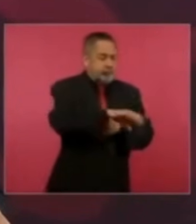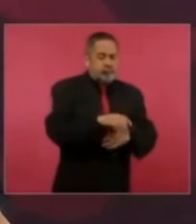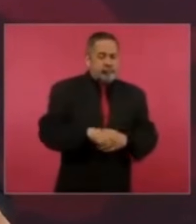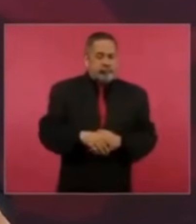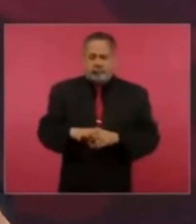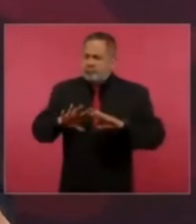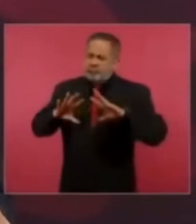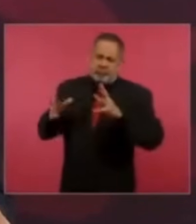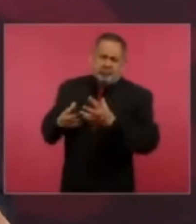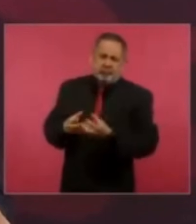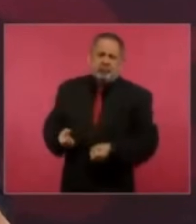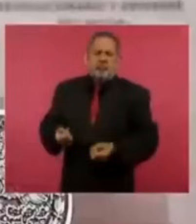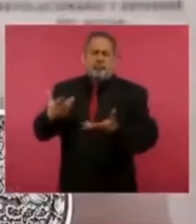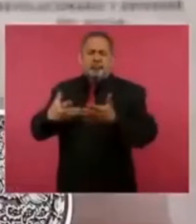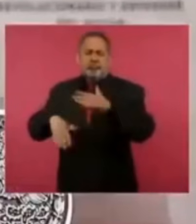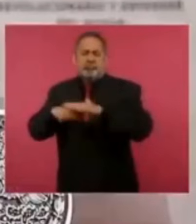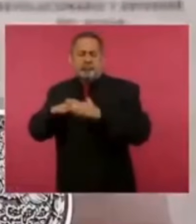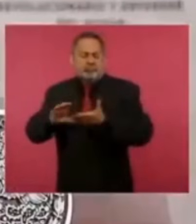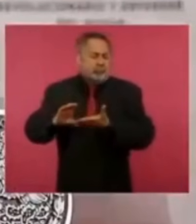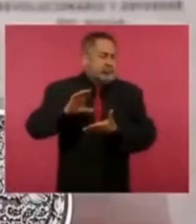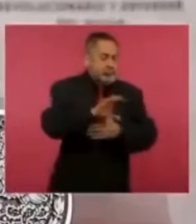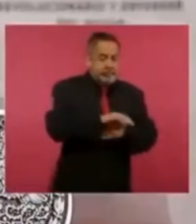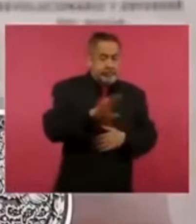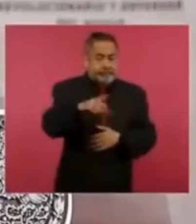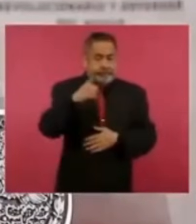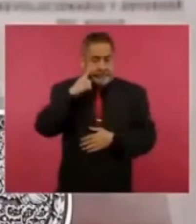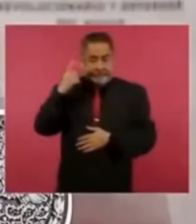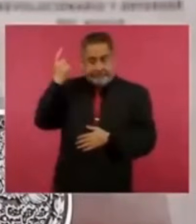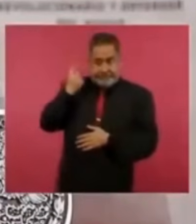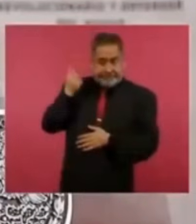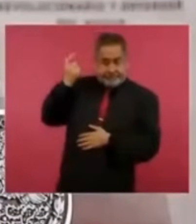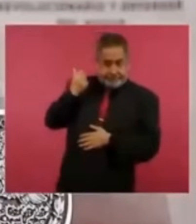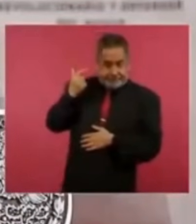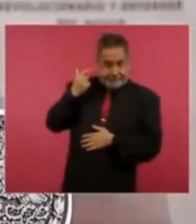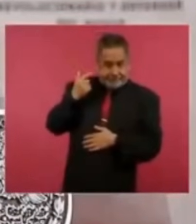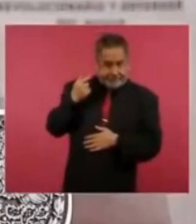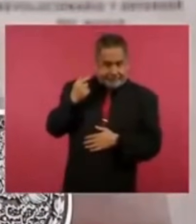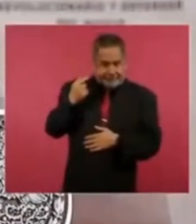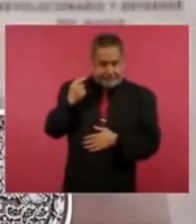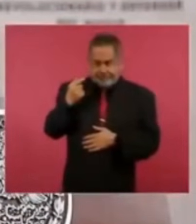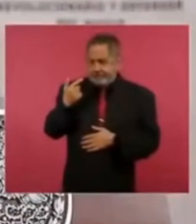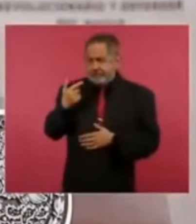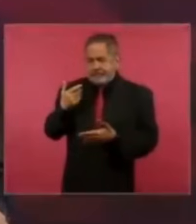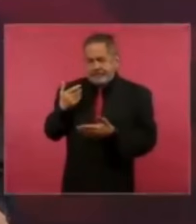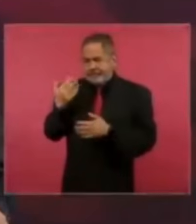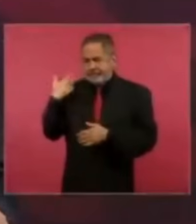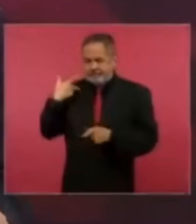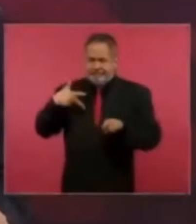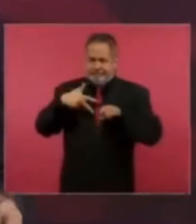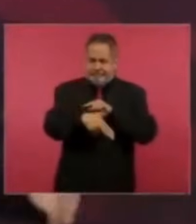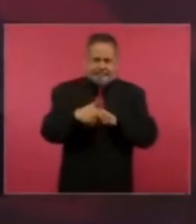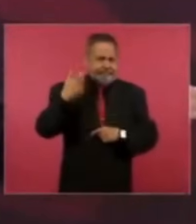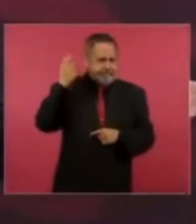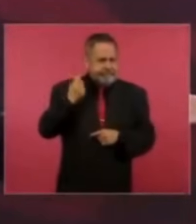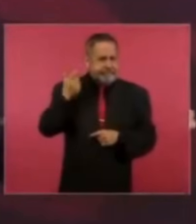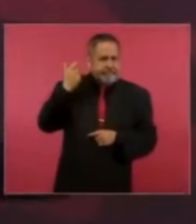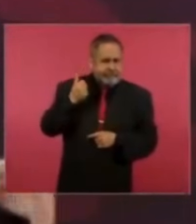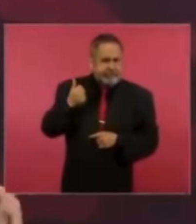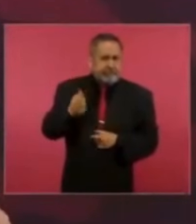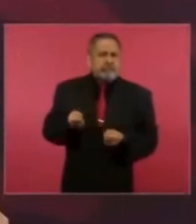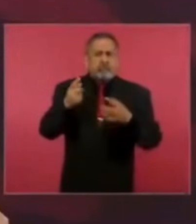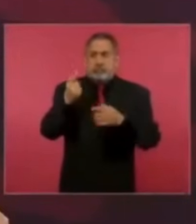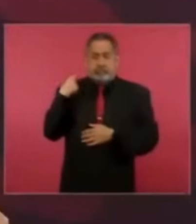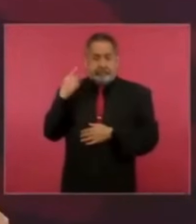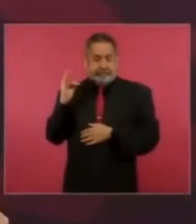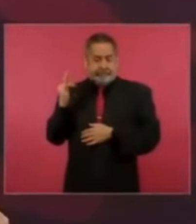estas cantidades? Bueno, en el caso de las pensiones, hasta la fecha en que se cortaron, que fue en